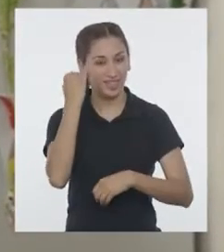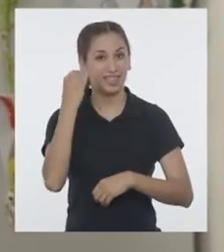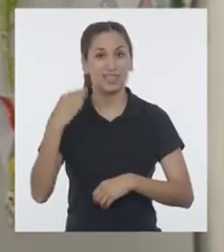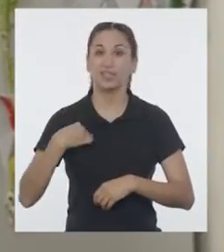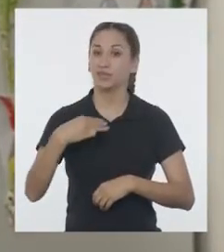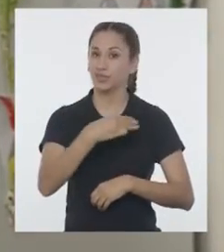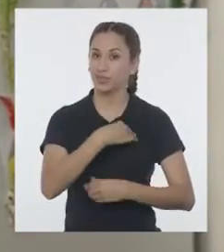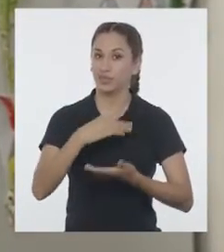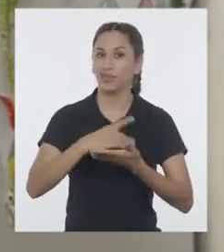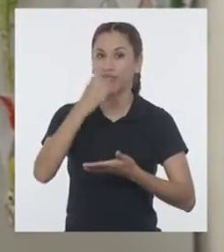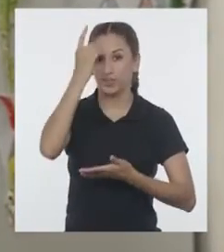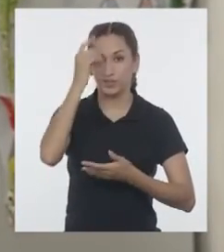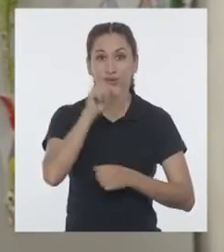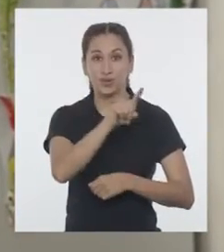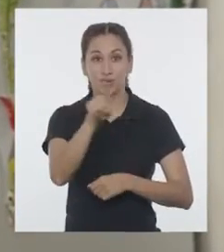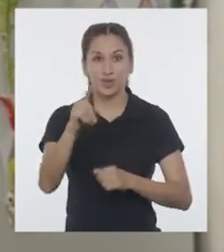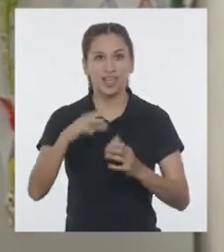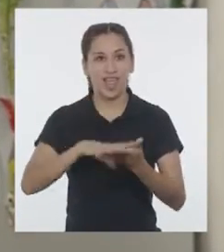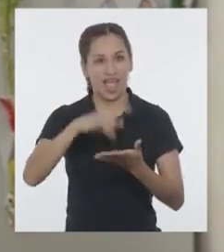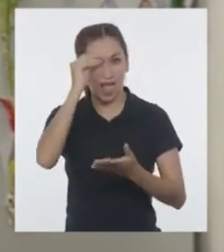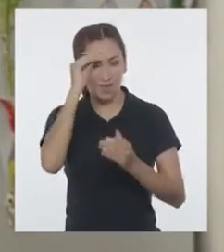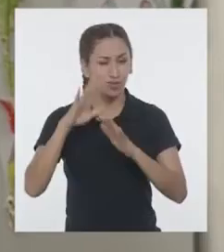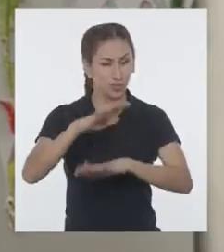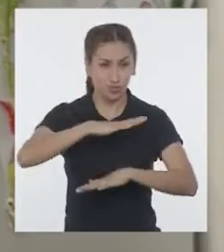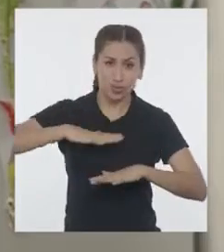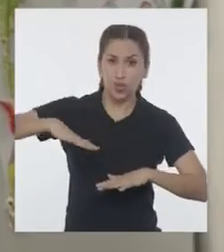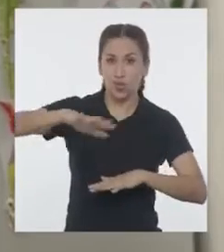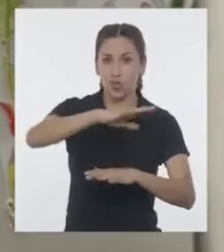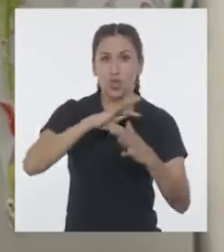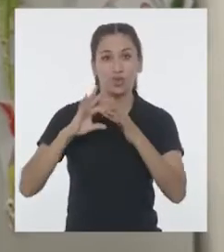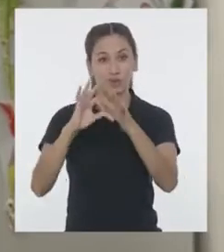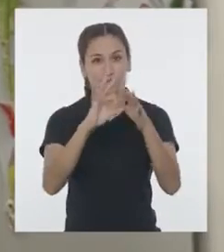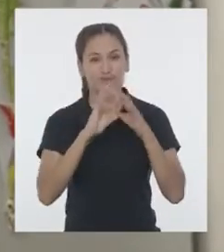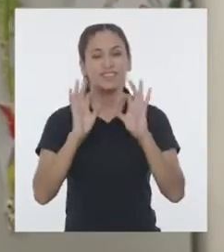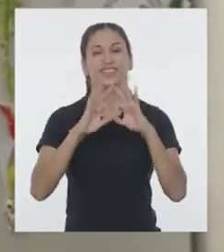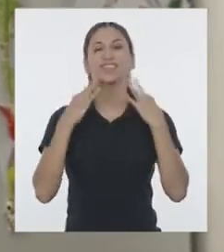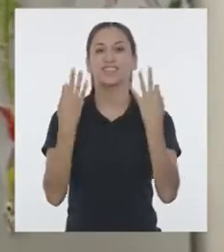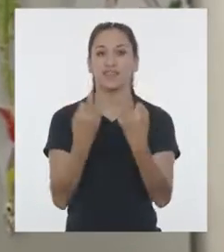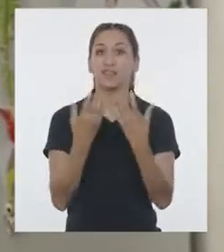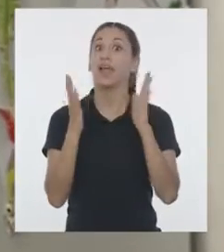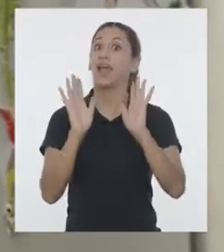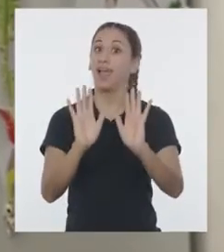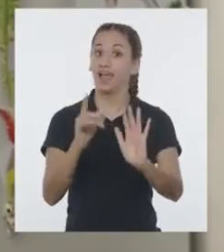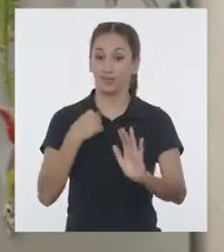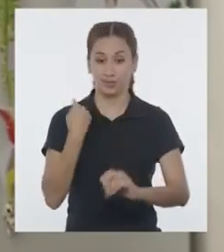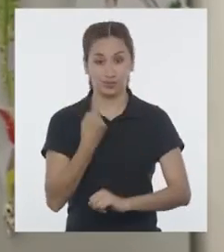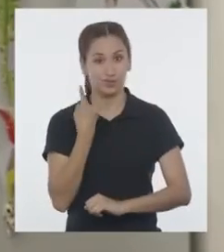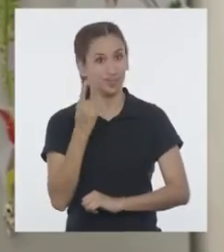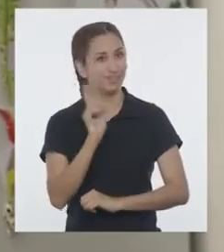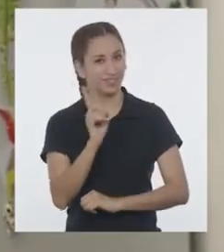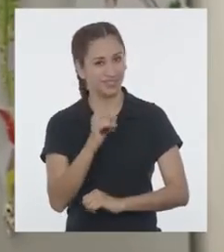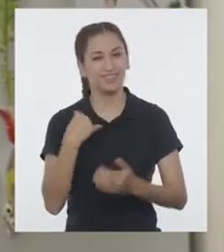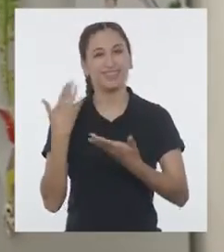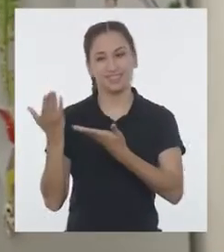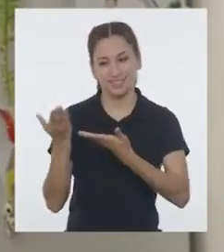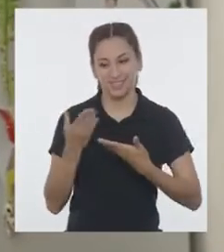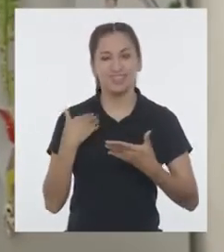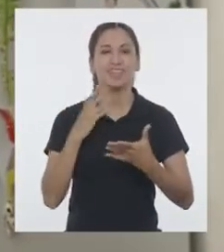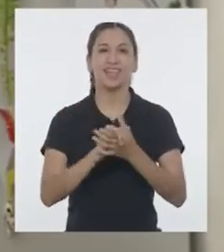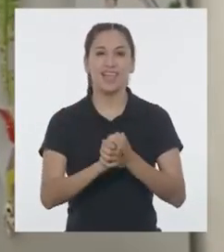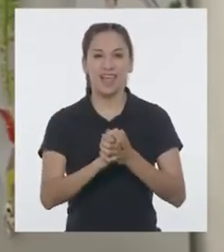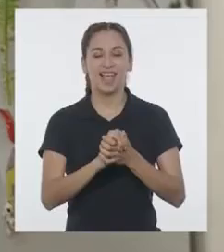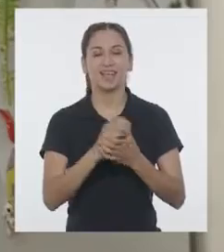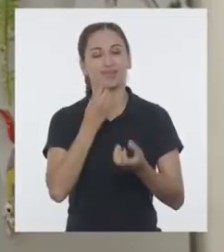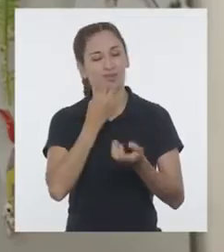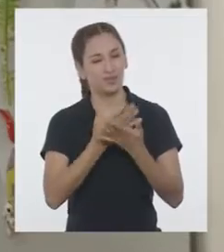iniciativa del Ministerio de Educación para que aprendamos juntas y juntos en familia. Pero no estoy sola, también está conmigo